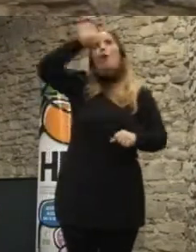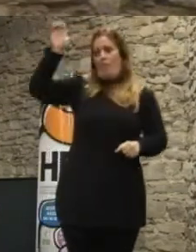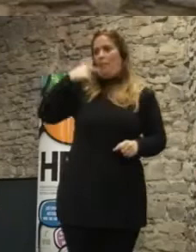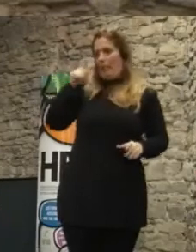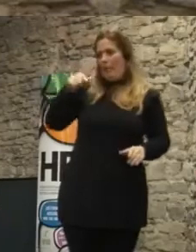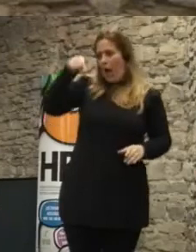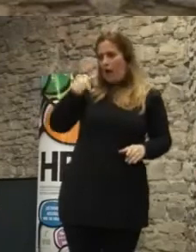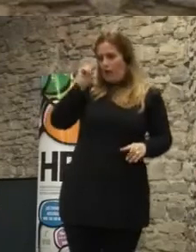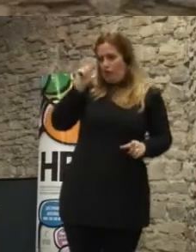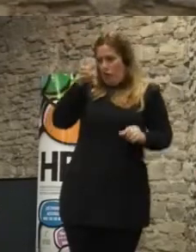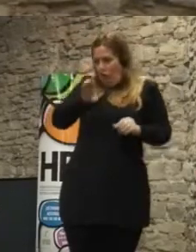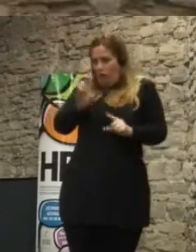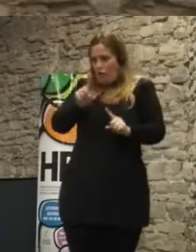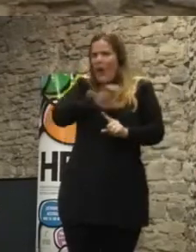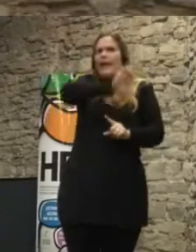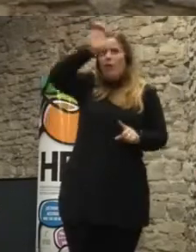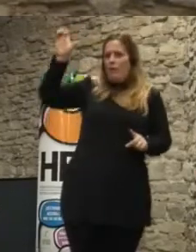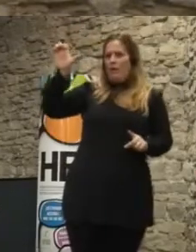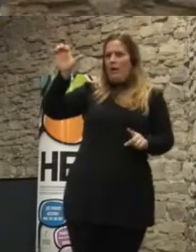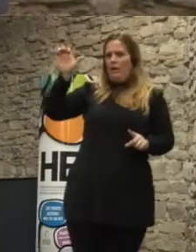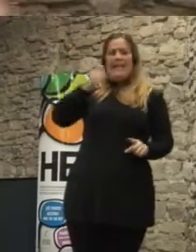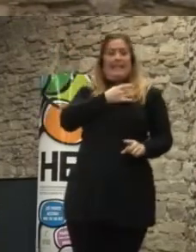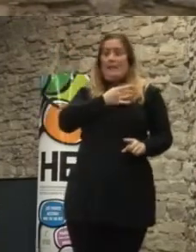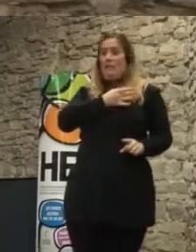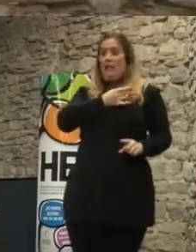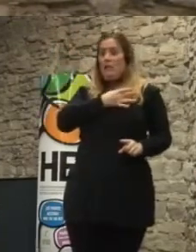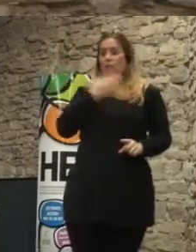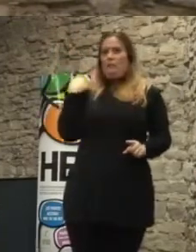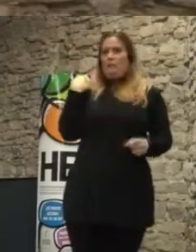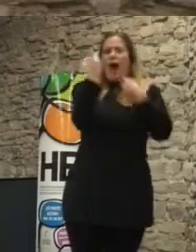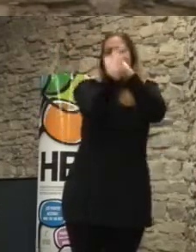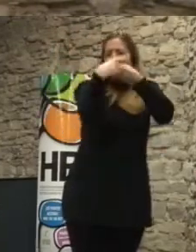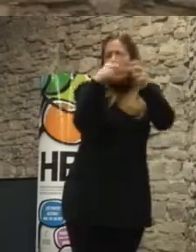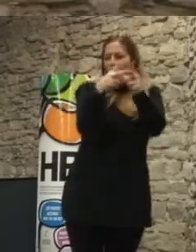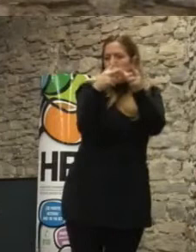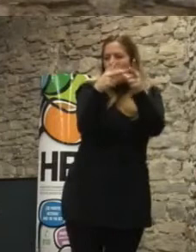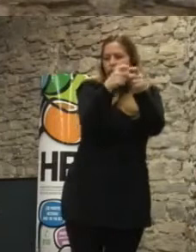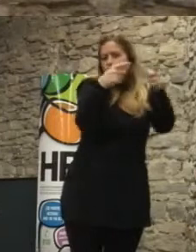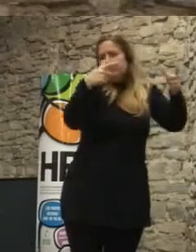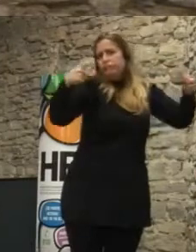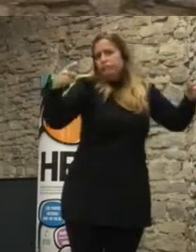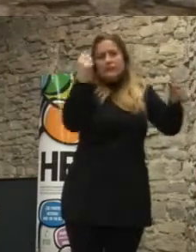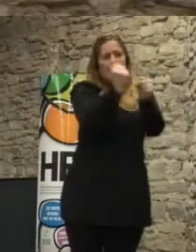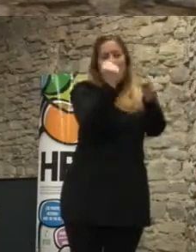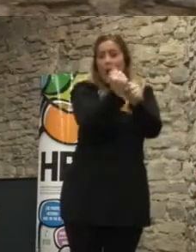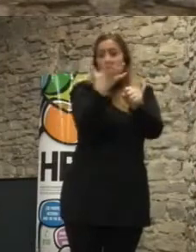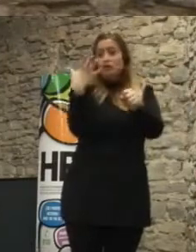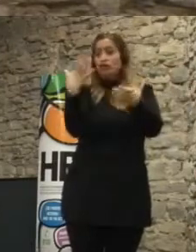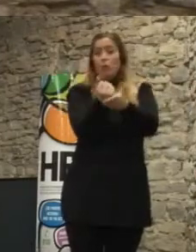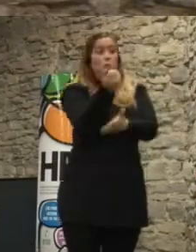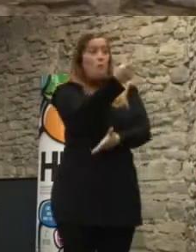Europa, de sindicatos con una afiliación enorme de trabajadores que se parecían mucho entre ellos,